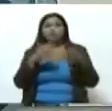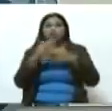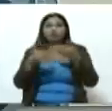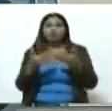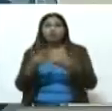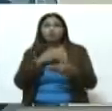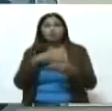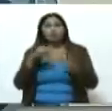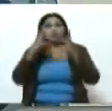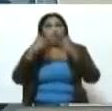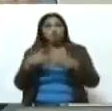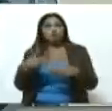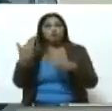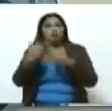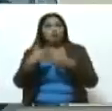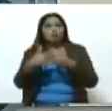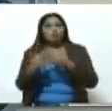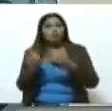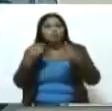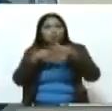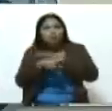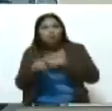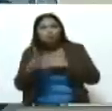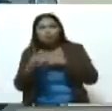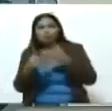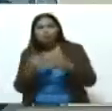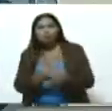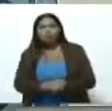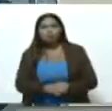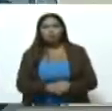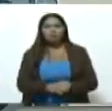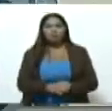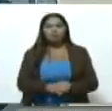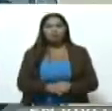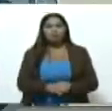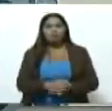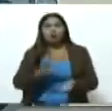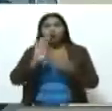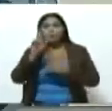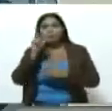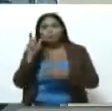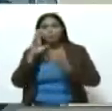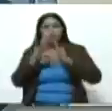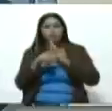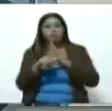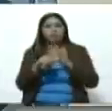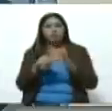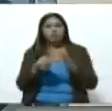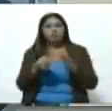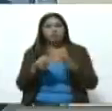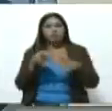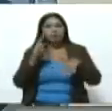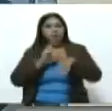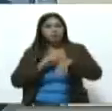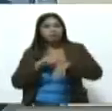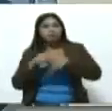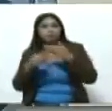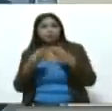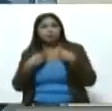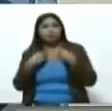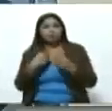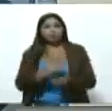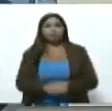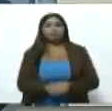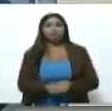de nuestra industria petrolera infiltrada por apátridas y corruptos de la época. En